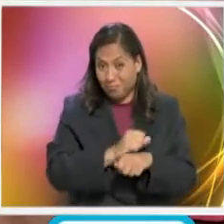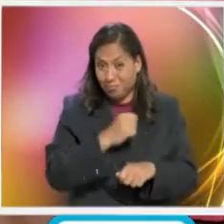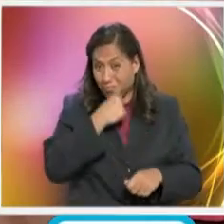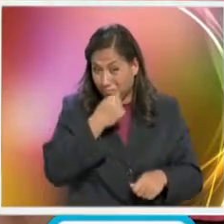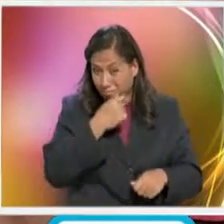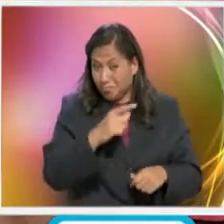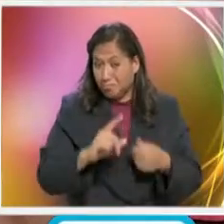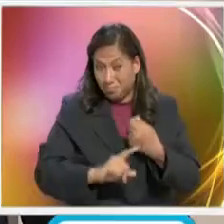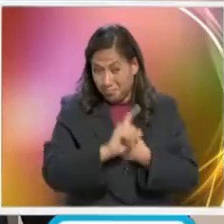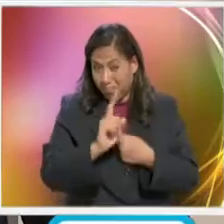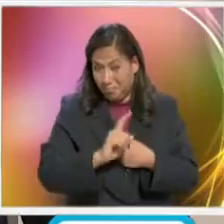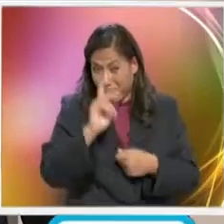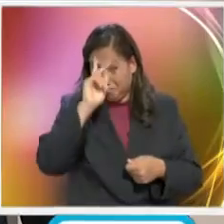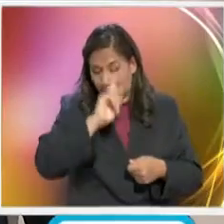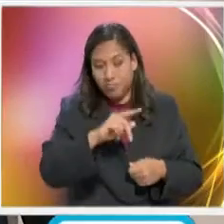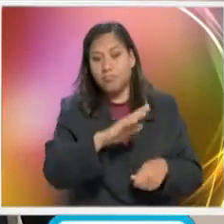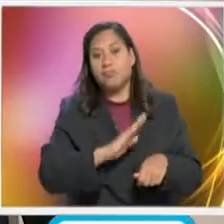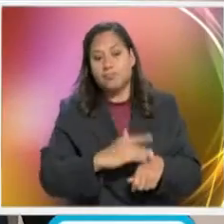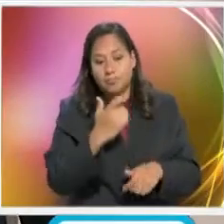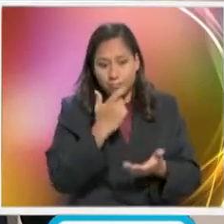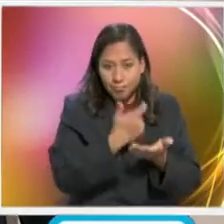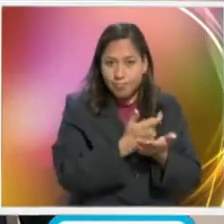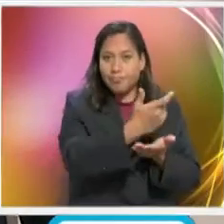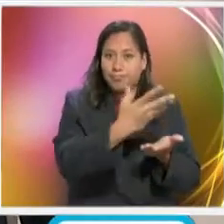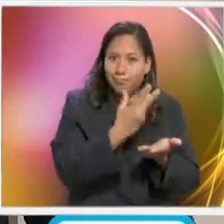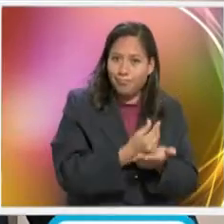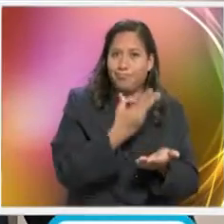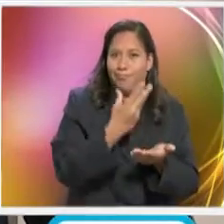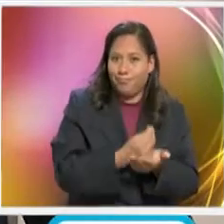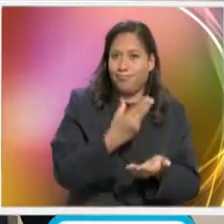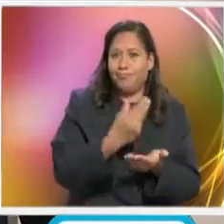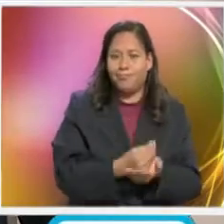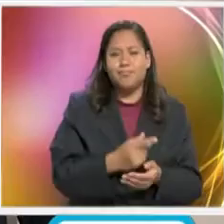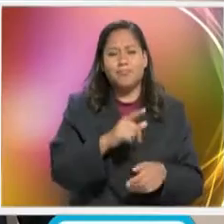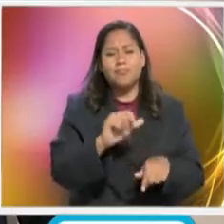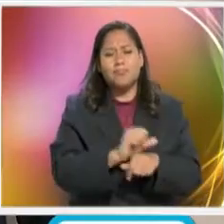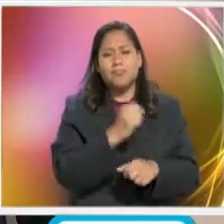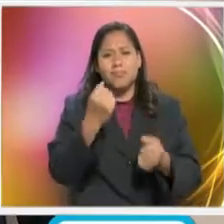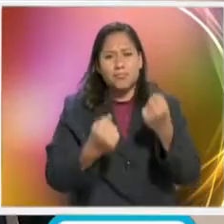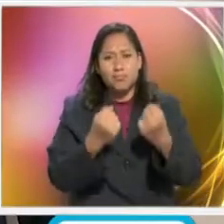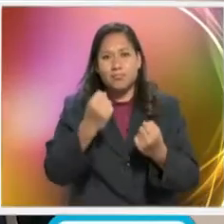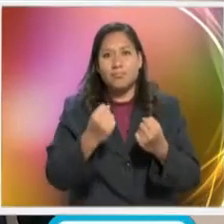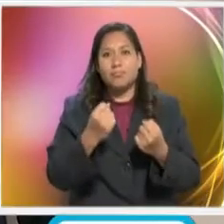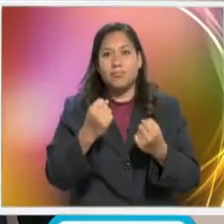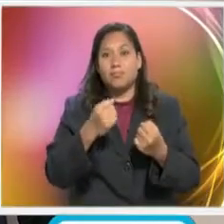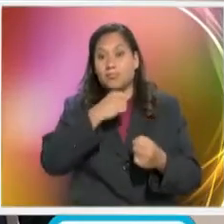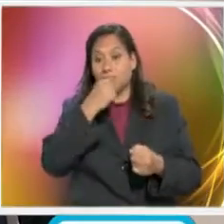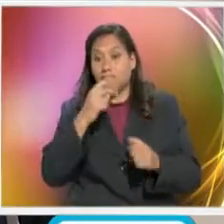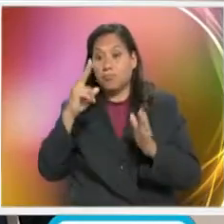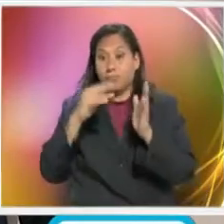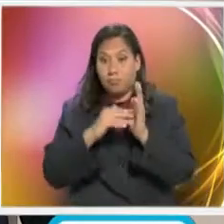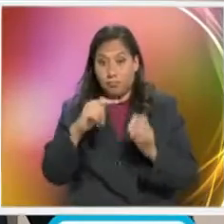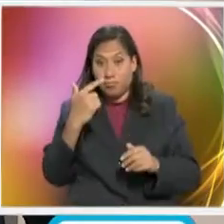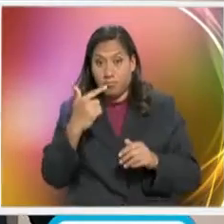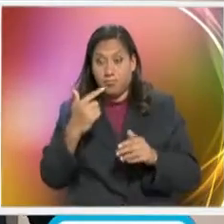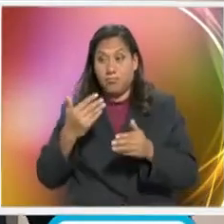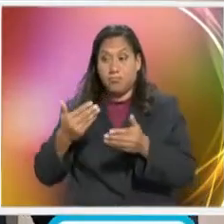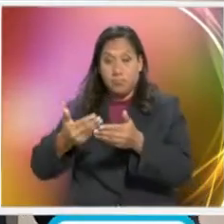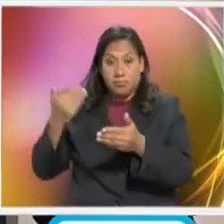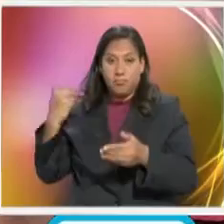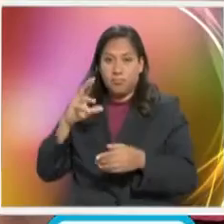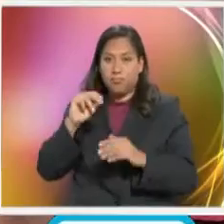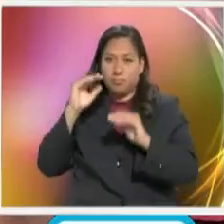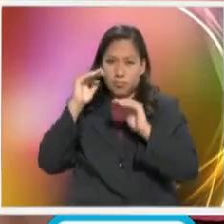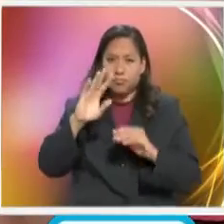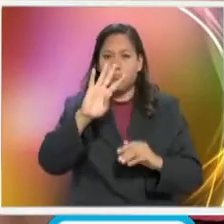tendrías que meterle más dinero al mantenimiento. Sí. O sea, no compres un coche más viejo de 2012. Muy bien, buen punto O ese. sea, que tenga